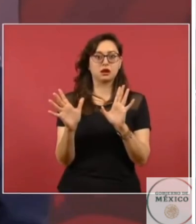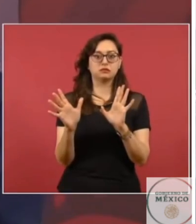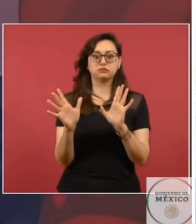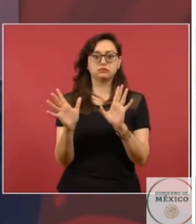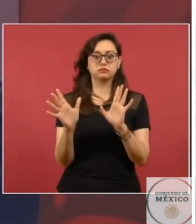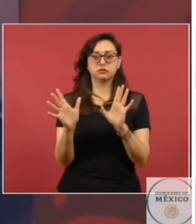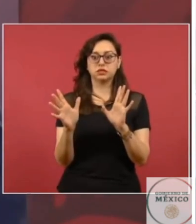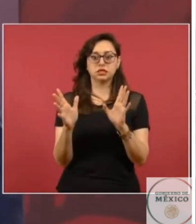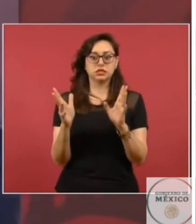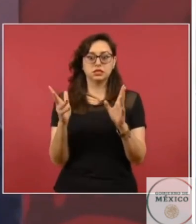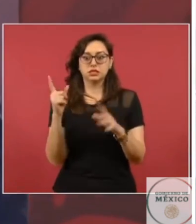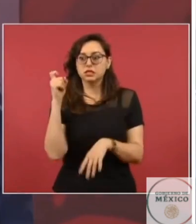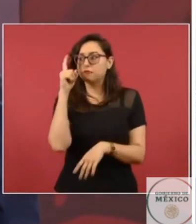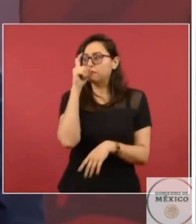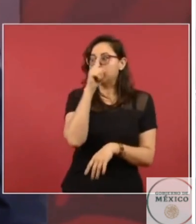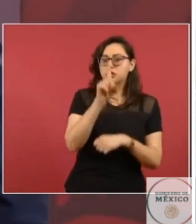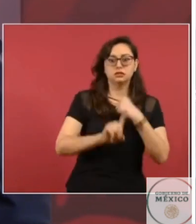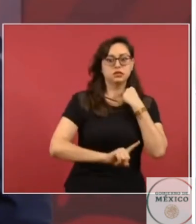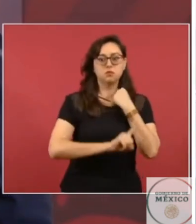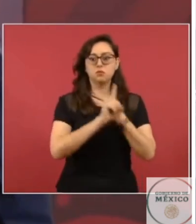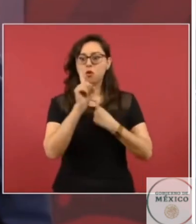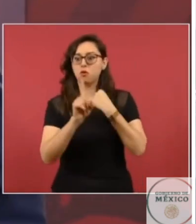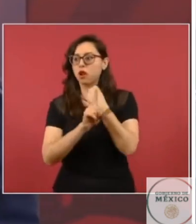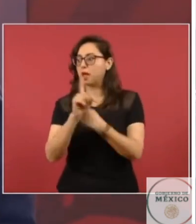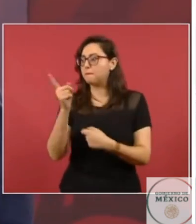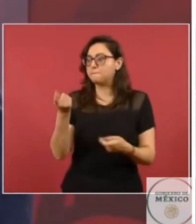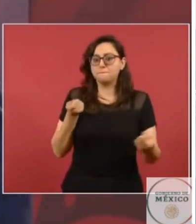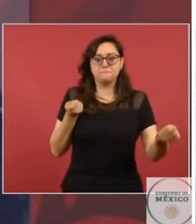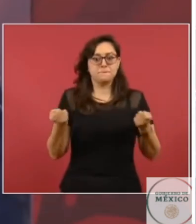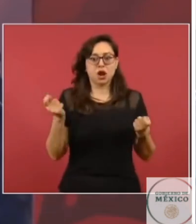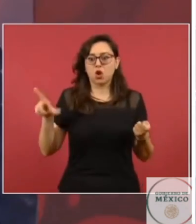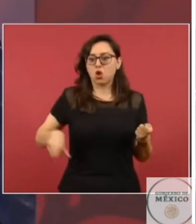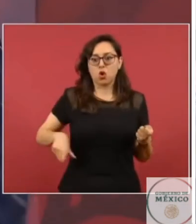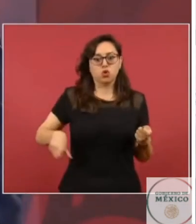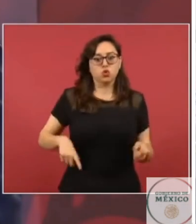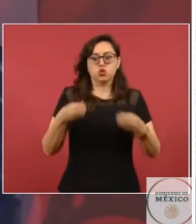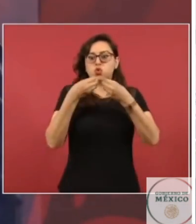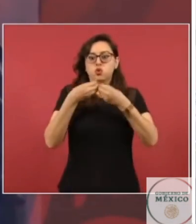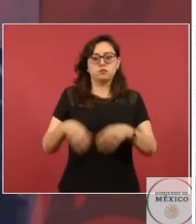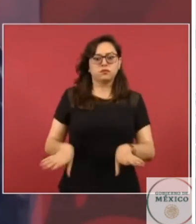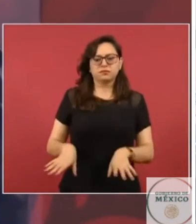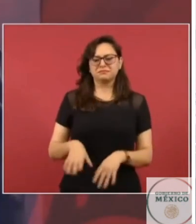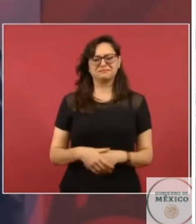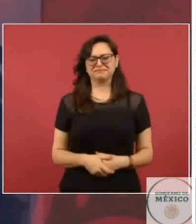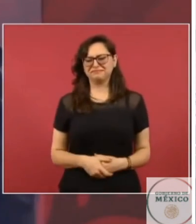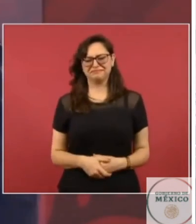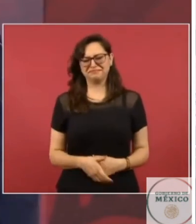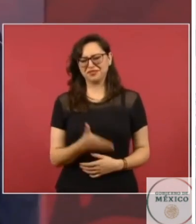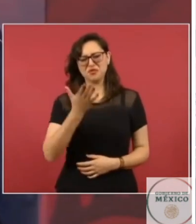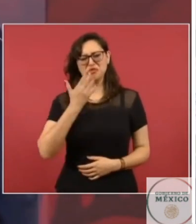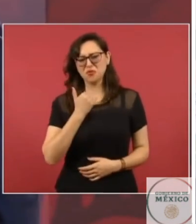de inestabilidad, ¿no? De falta de gobernabilidad. No, si fuese